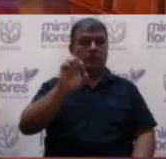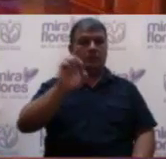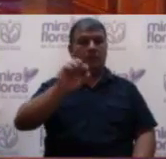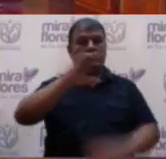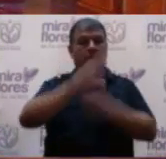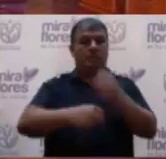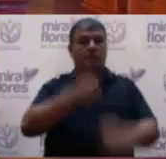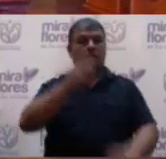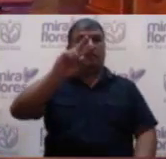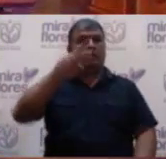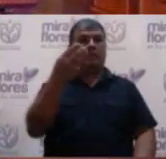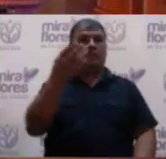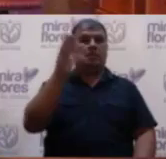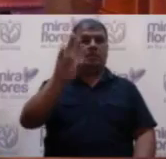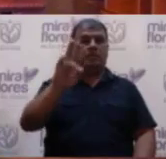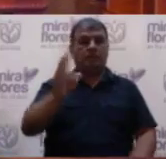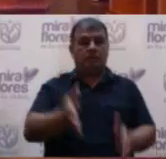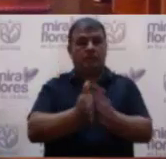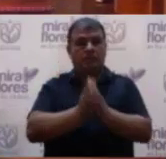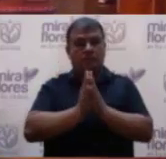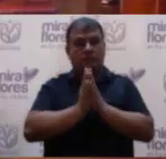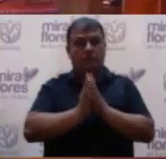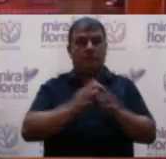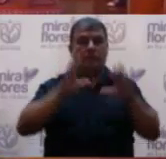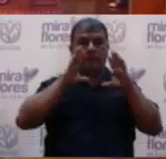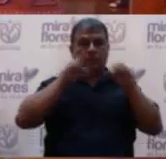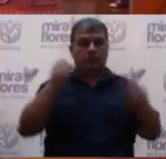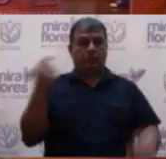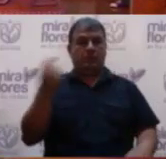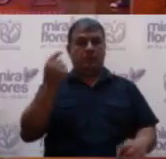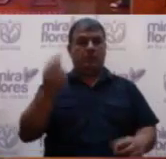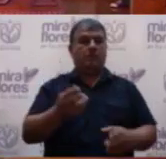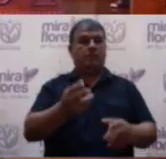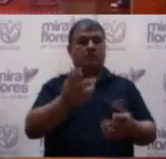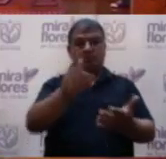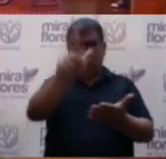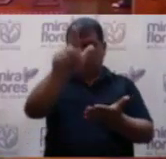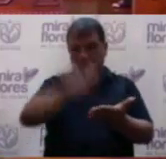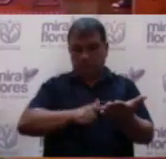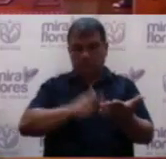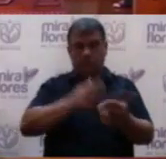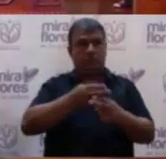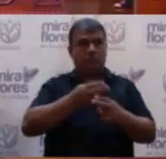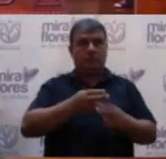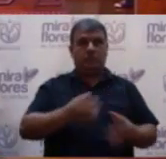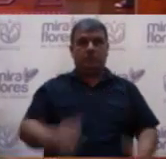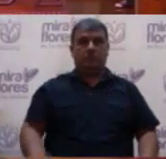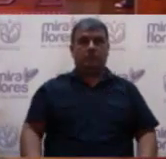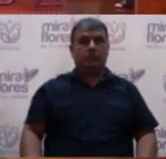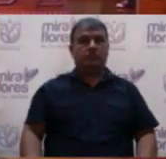año 2017. Le voy a pedir a nuestra secretaria general del Consejo que se sirva a pasar la lista del caso.